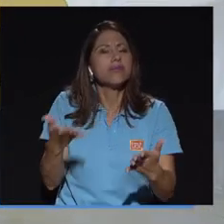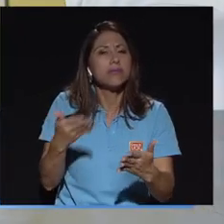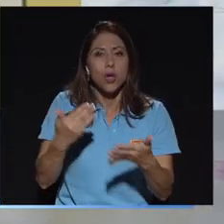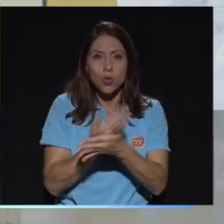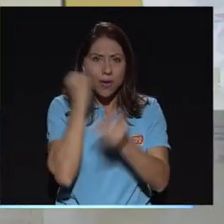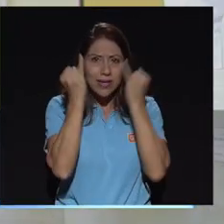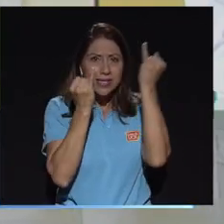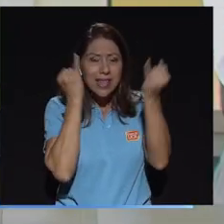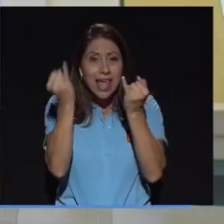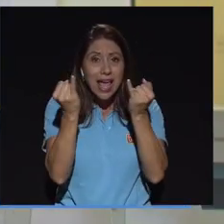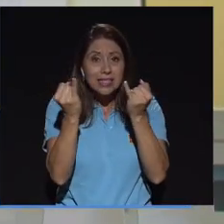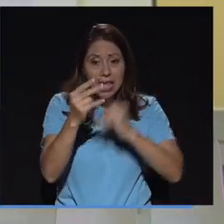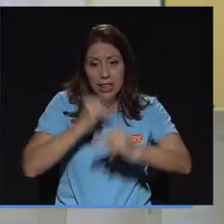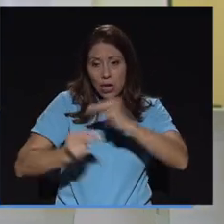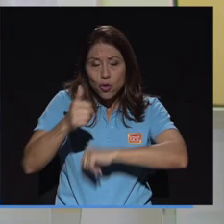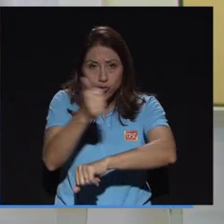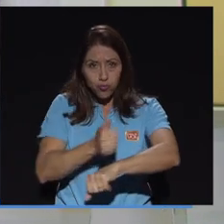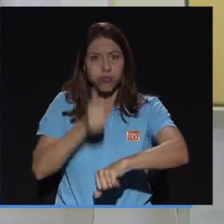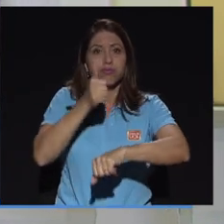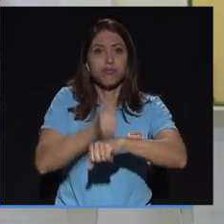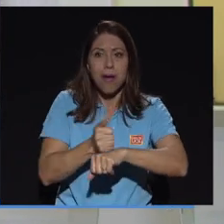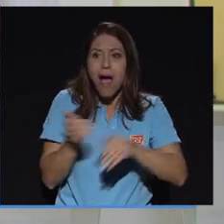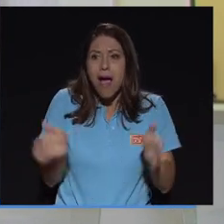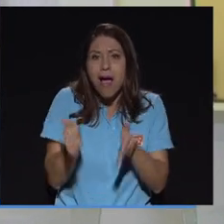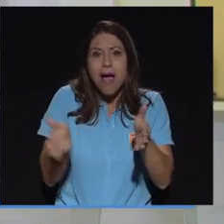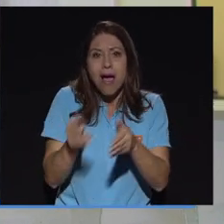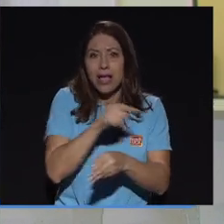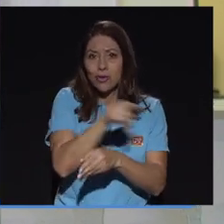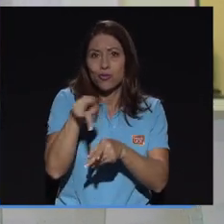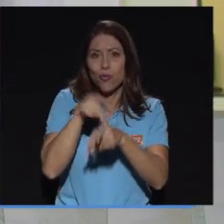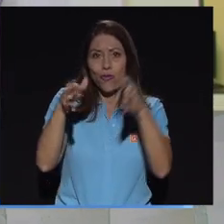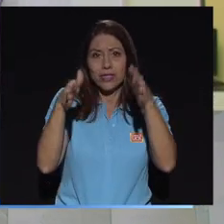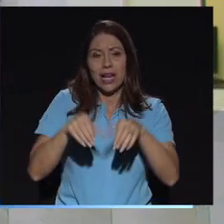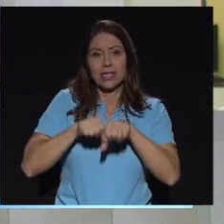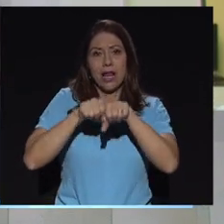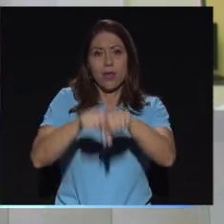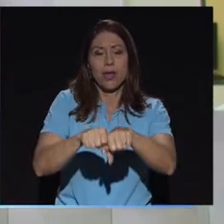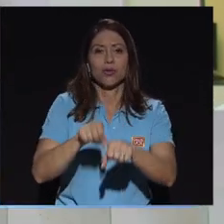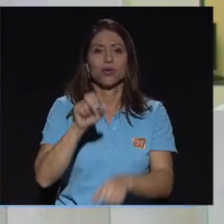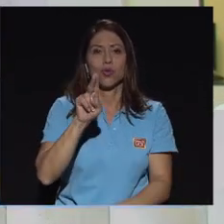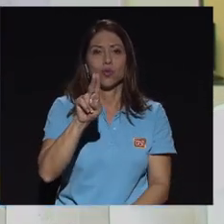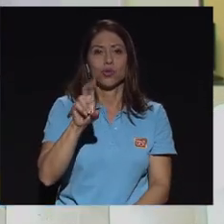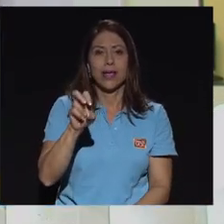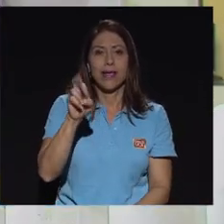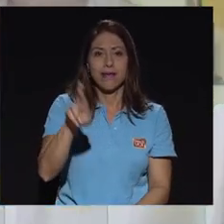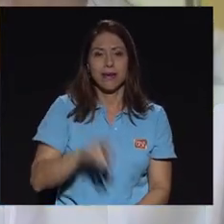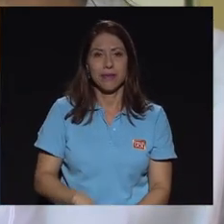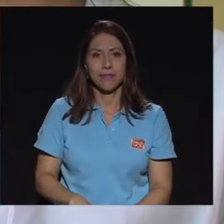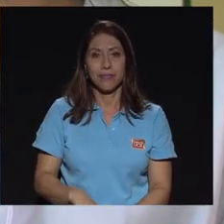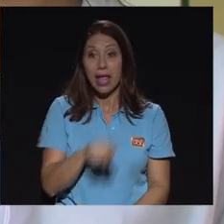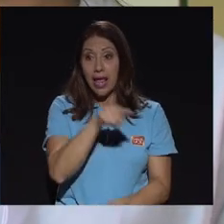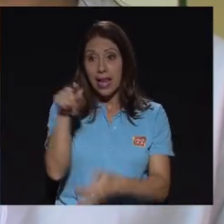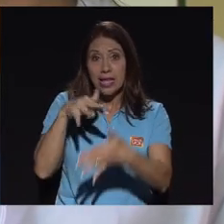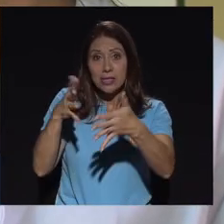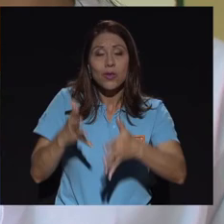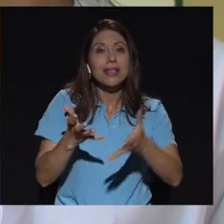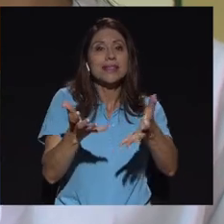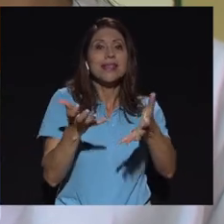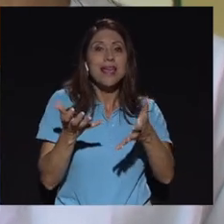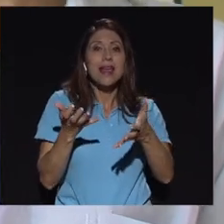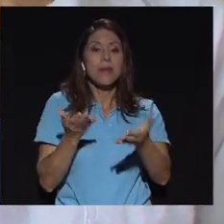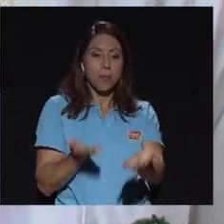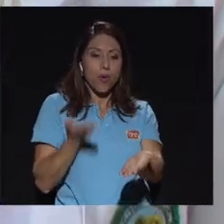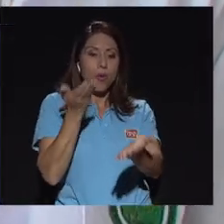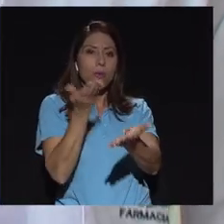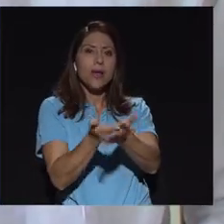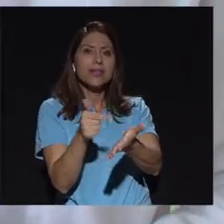incentivar las nuevas ideas y el emprendedurismo de los profesionales farmacéuticos graduados de la UCR. Las estudiantes quieren mejorar